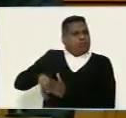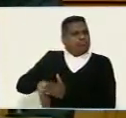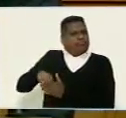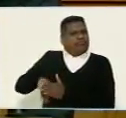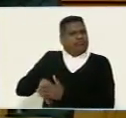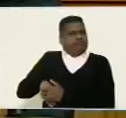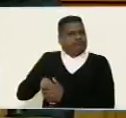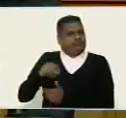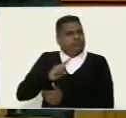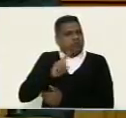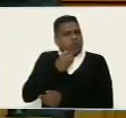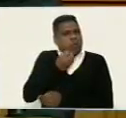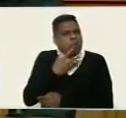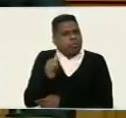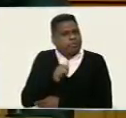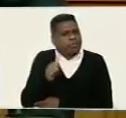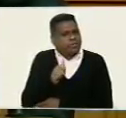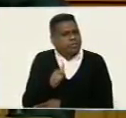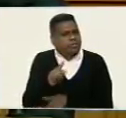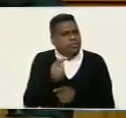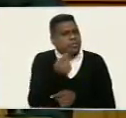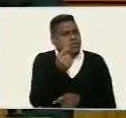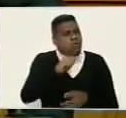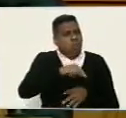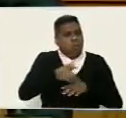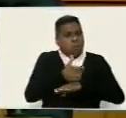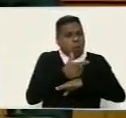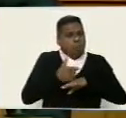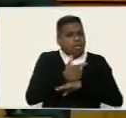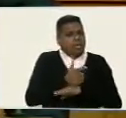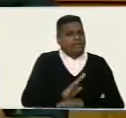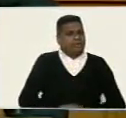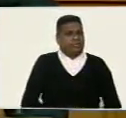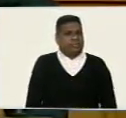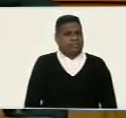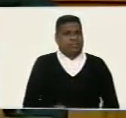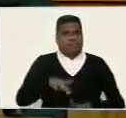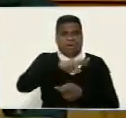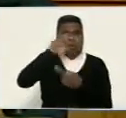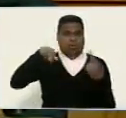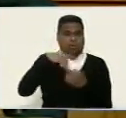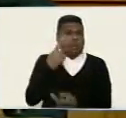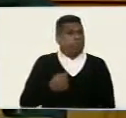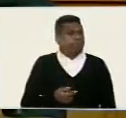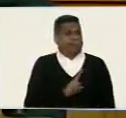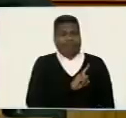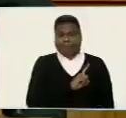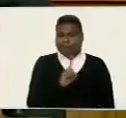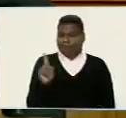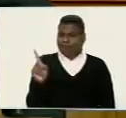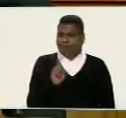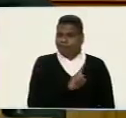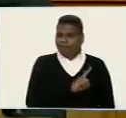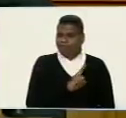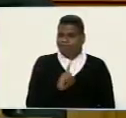Eso no es bueno para ningún gobierno, y para una revolución menos. Para una revolución menos.